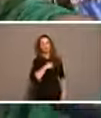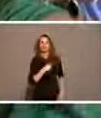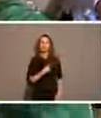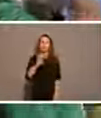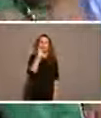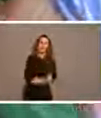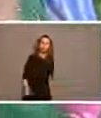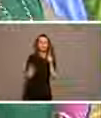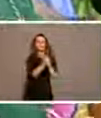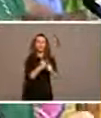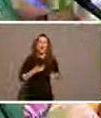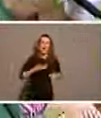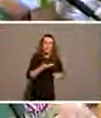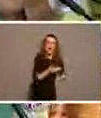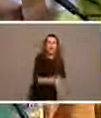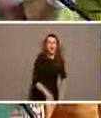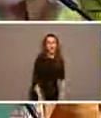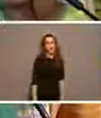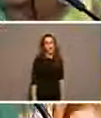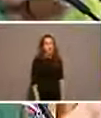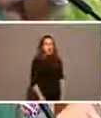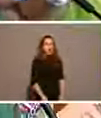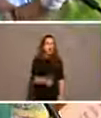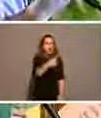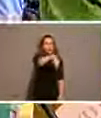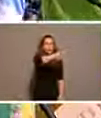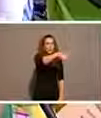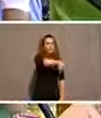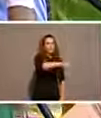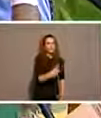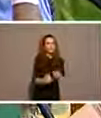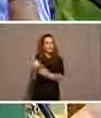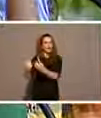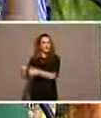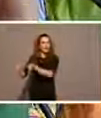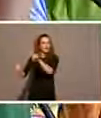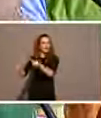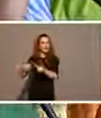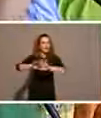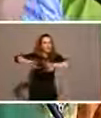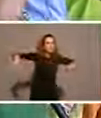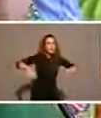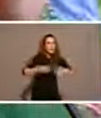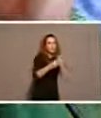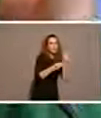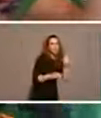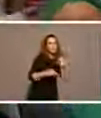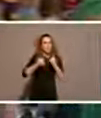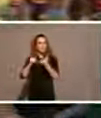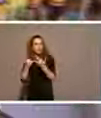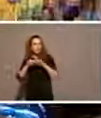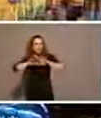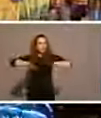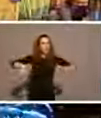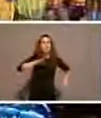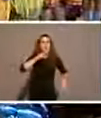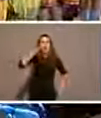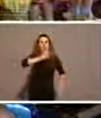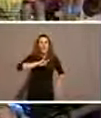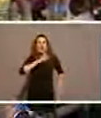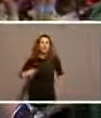primeros en ayudar. No se dejen llevar por algunos que quieren separar a los canarios, porque canarios